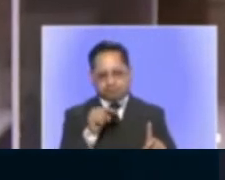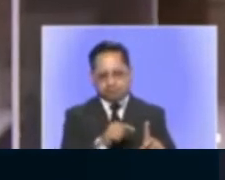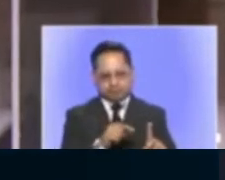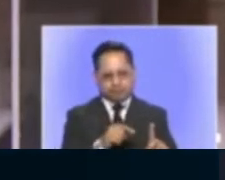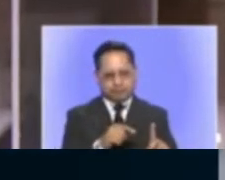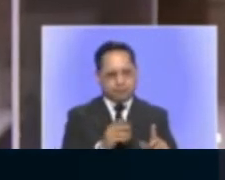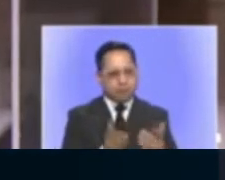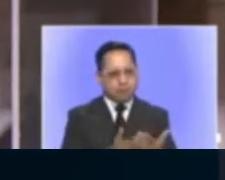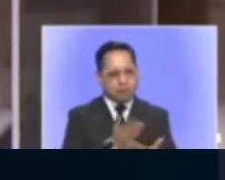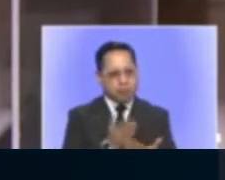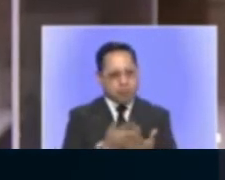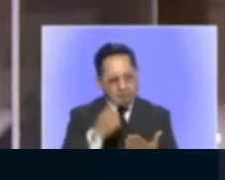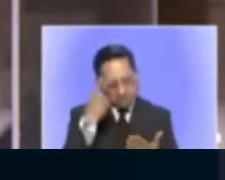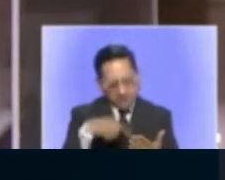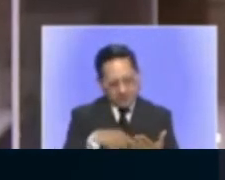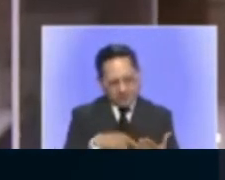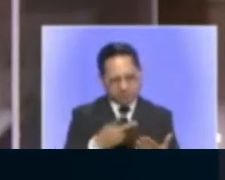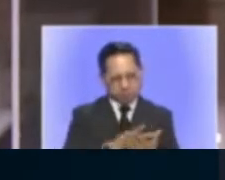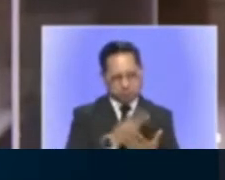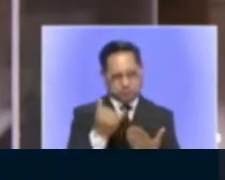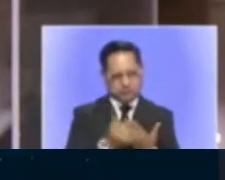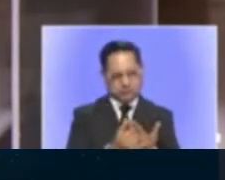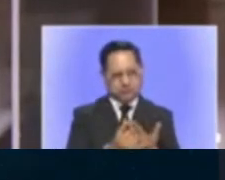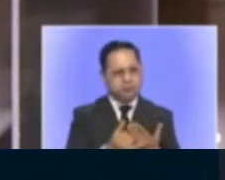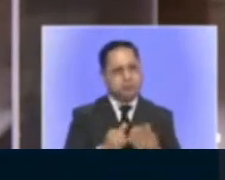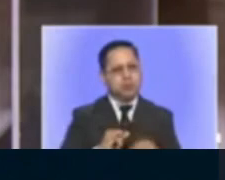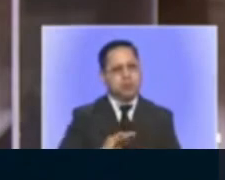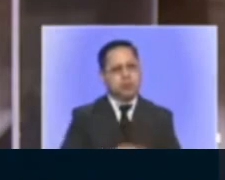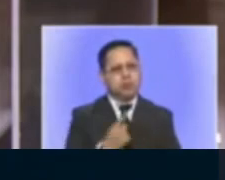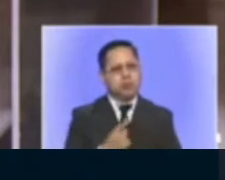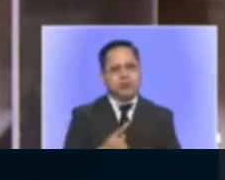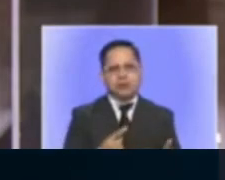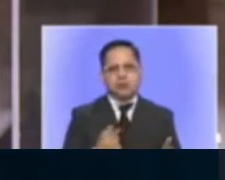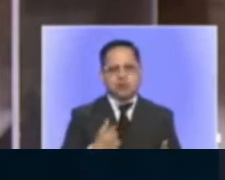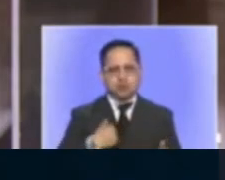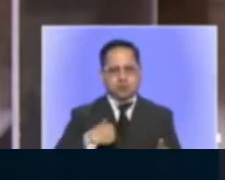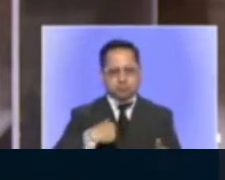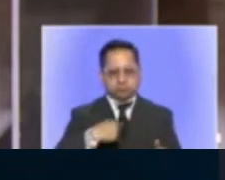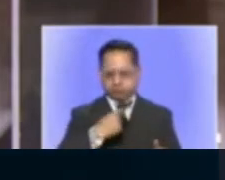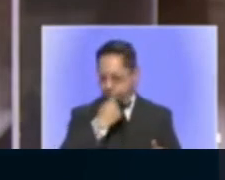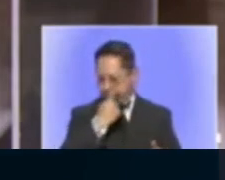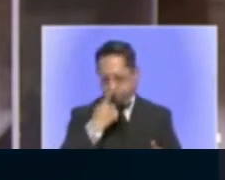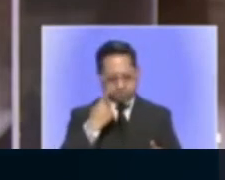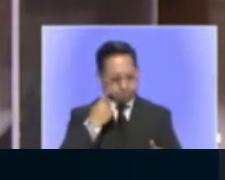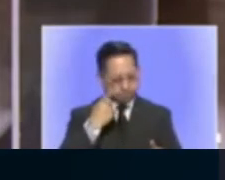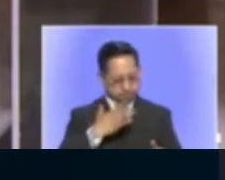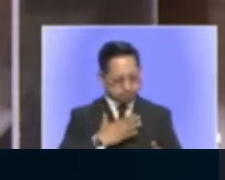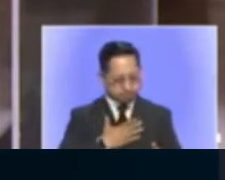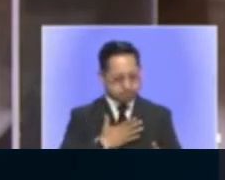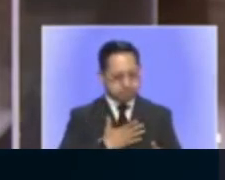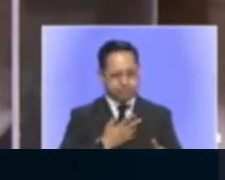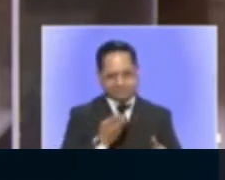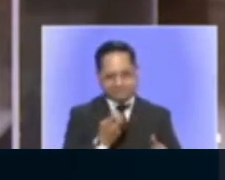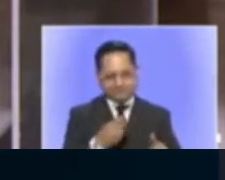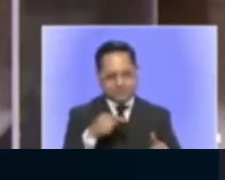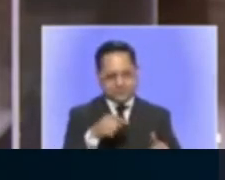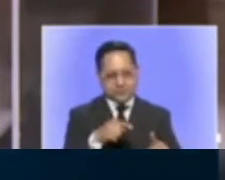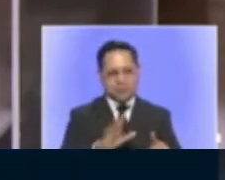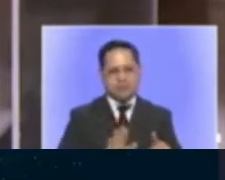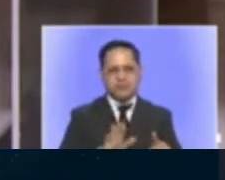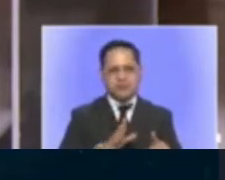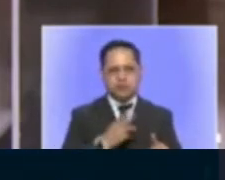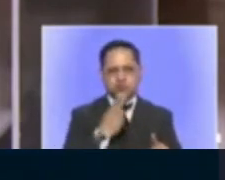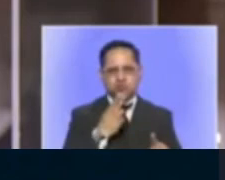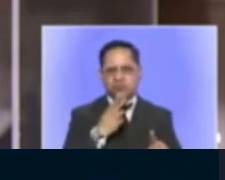se nos propone en el proyecto ya que desde mi perspectiva la utilización de una caricatura